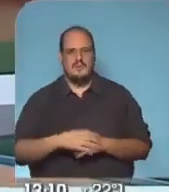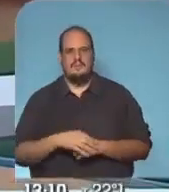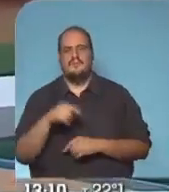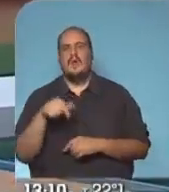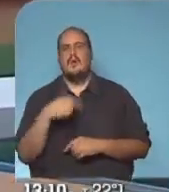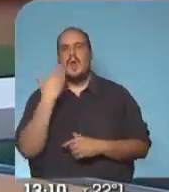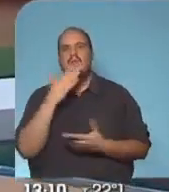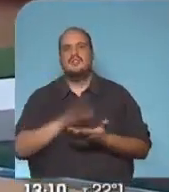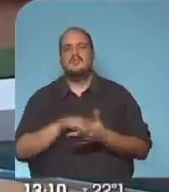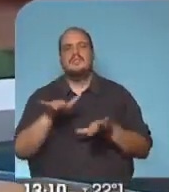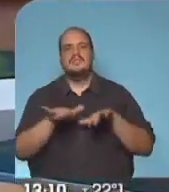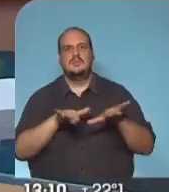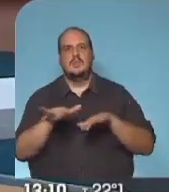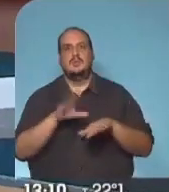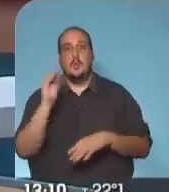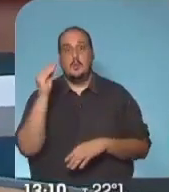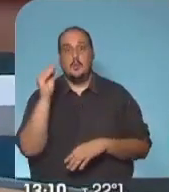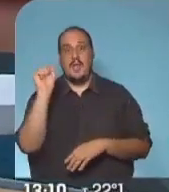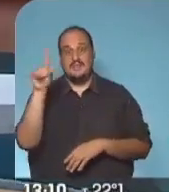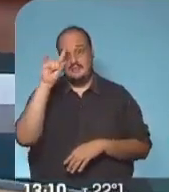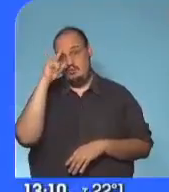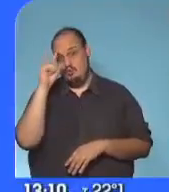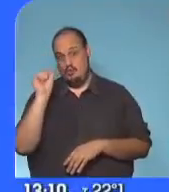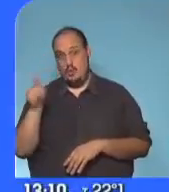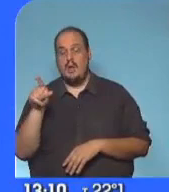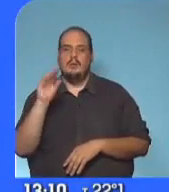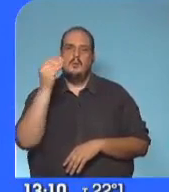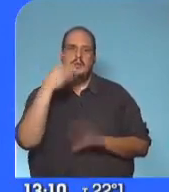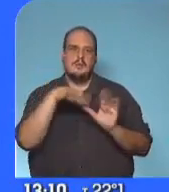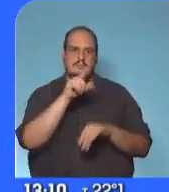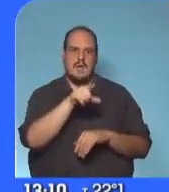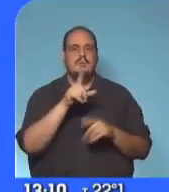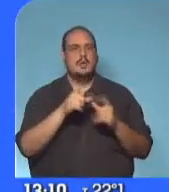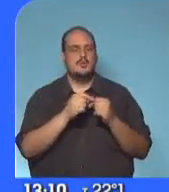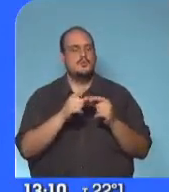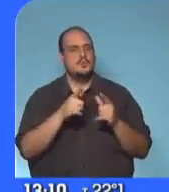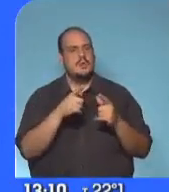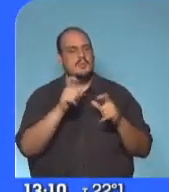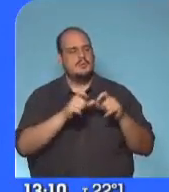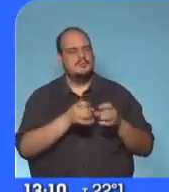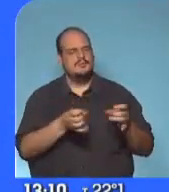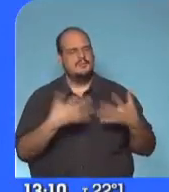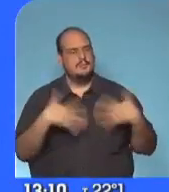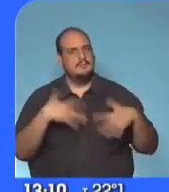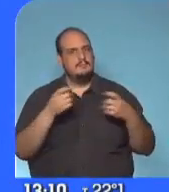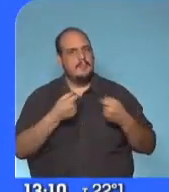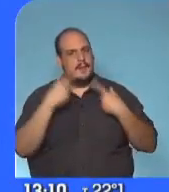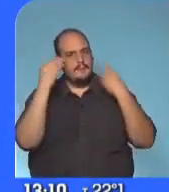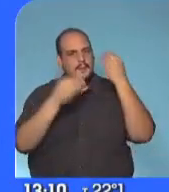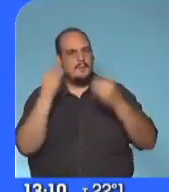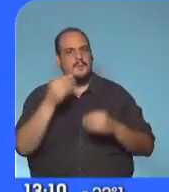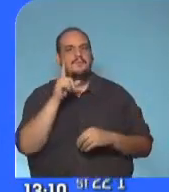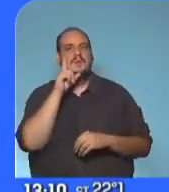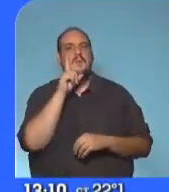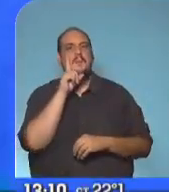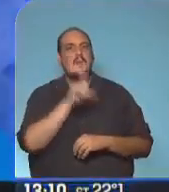Vamos a hablar de la situación en Brasil y en Uruguay, pero en Brasil en particular, porque los números son realmente preocupantes. Superó las